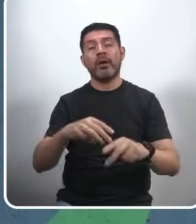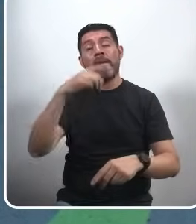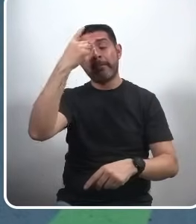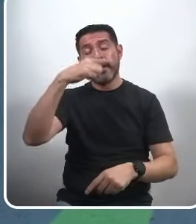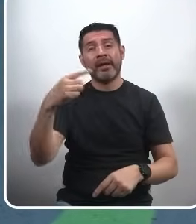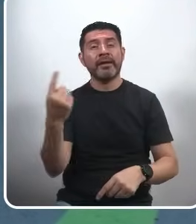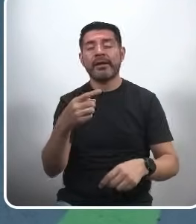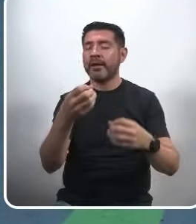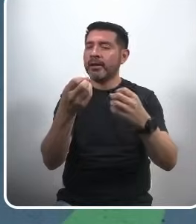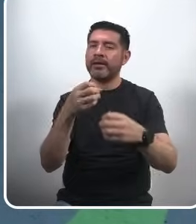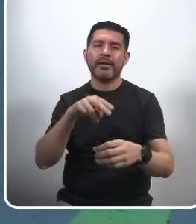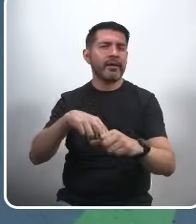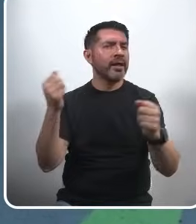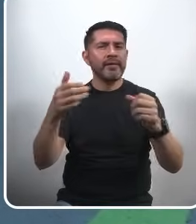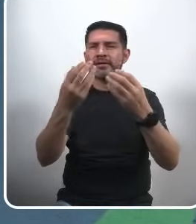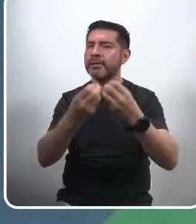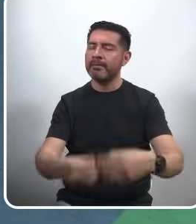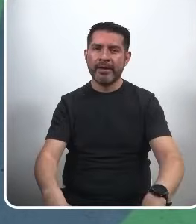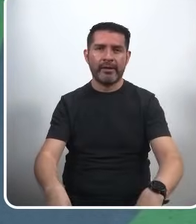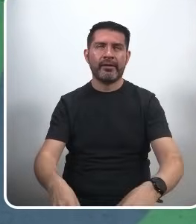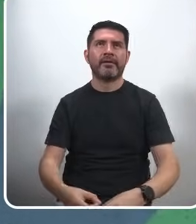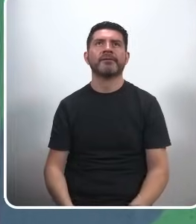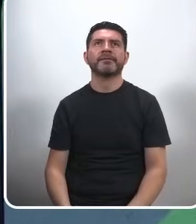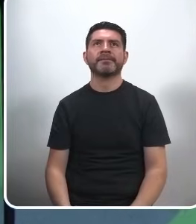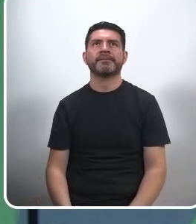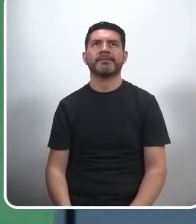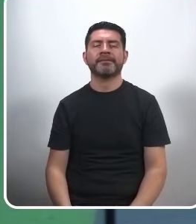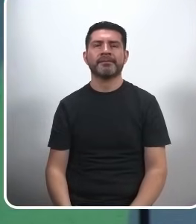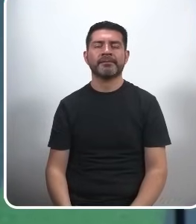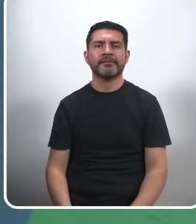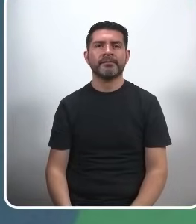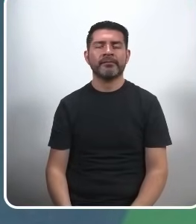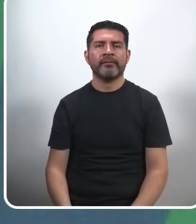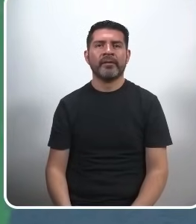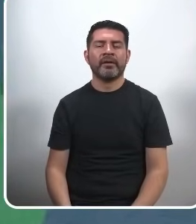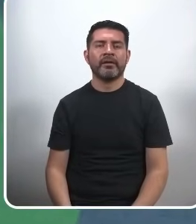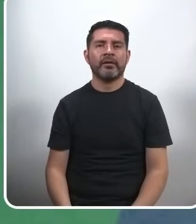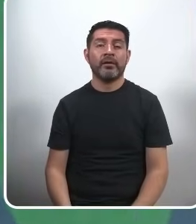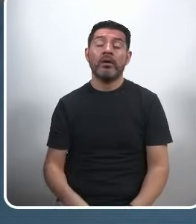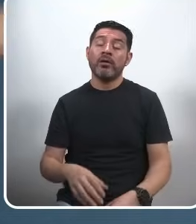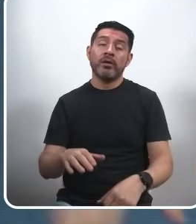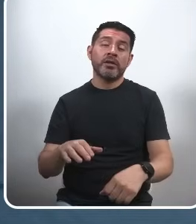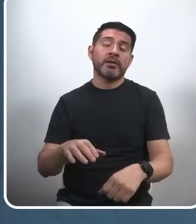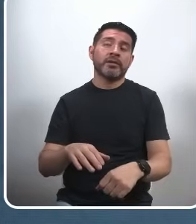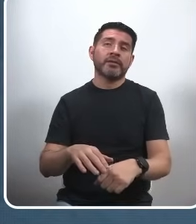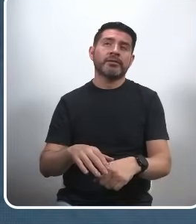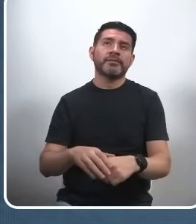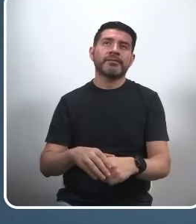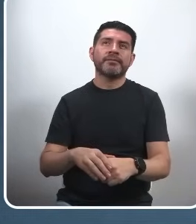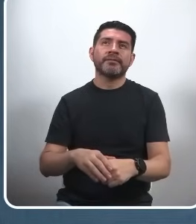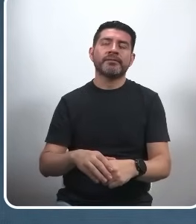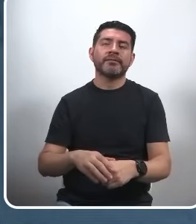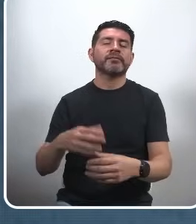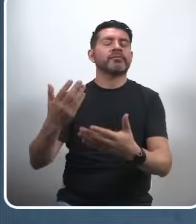perder. ¿Se acuerdan de eso o no? ¿Sí? Okay. Entonces, ¿por qué? Porque si no, alguien se puede quedar fuera. Hace tiempo estábamos viajando con la